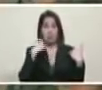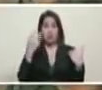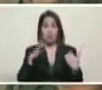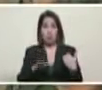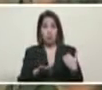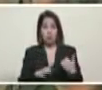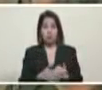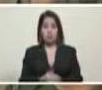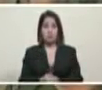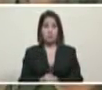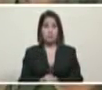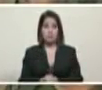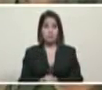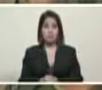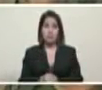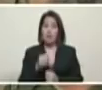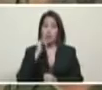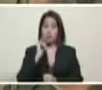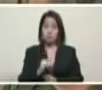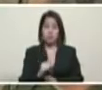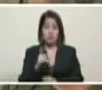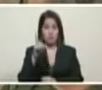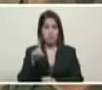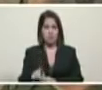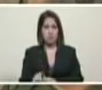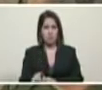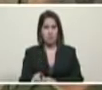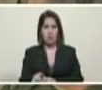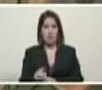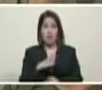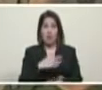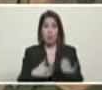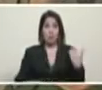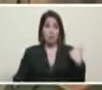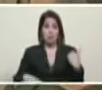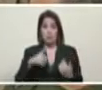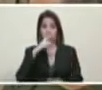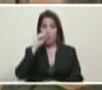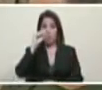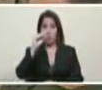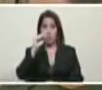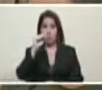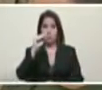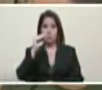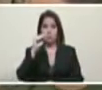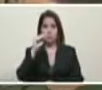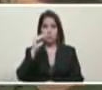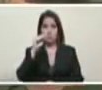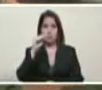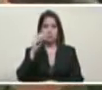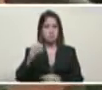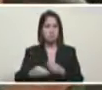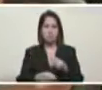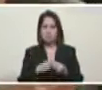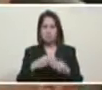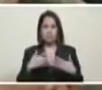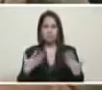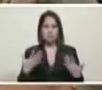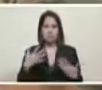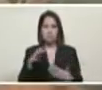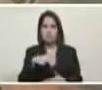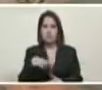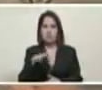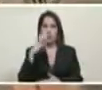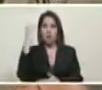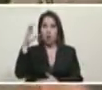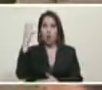de la patria. Denunciaba también el presidente Nicolás Maduro Moros que este hecho tiene su origen en Colombia en esta